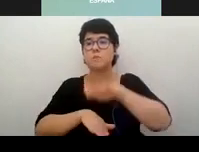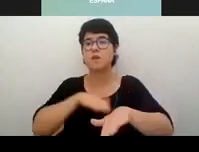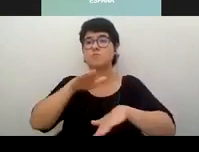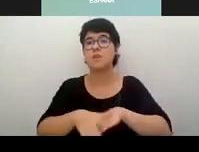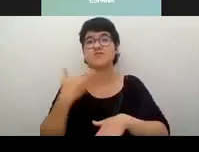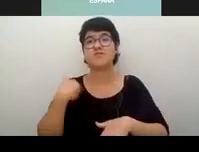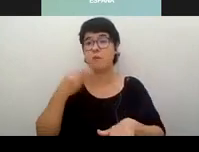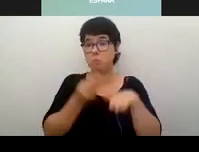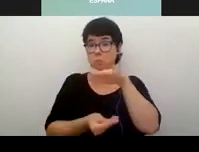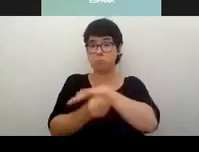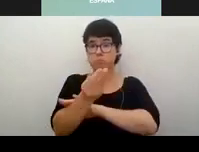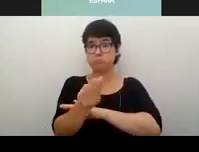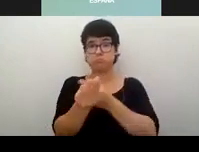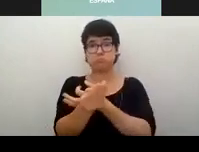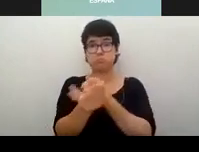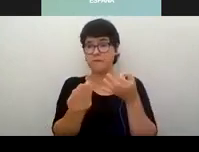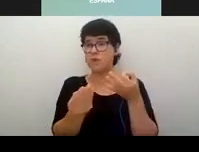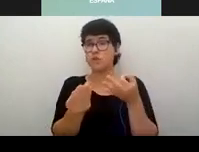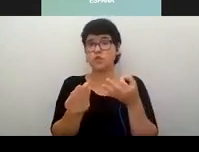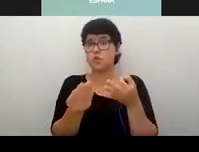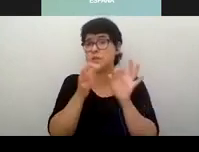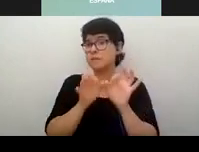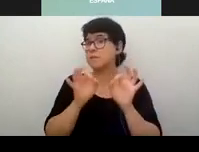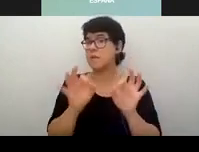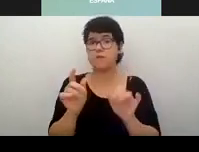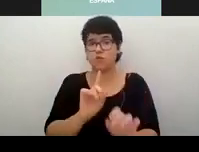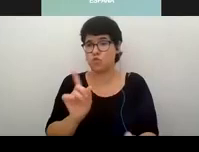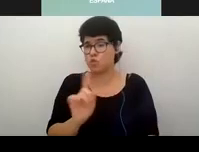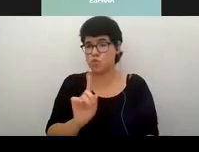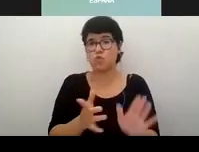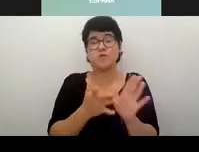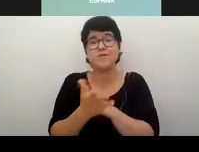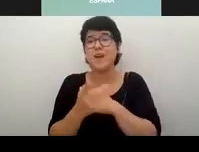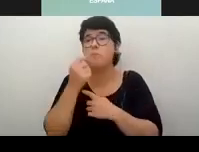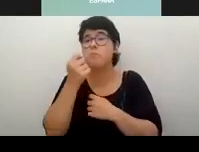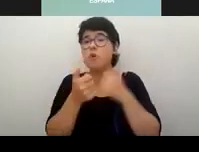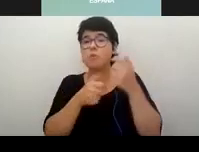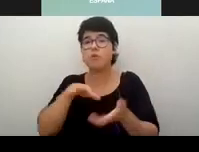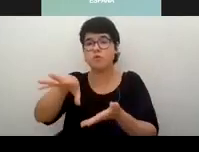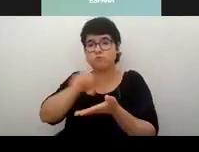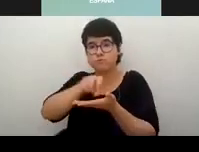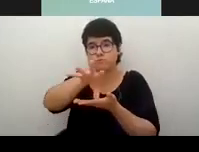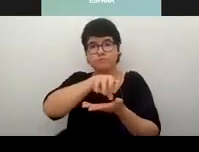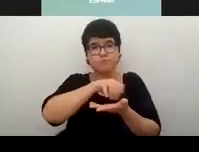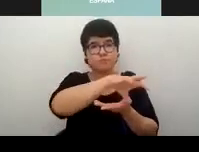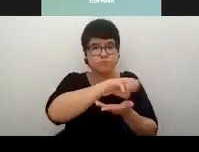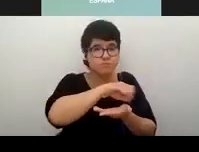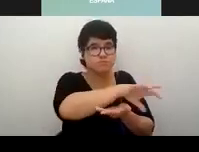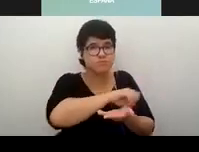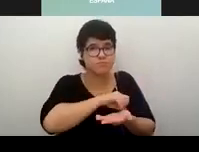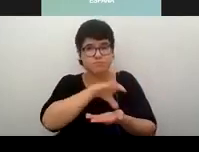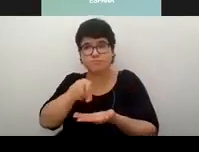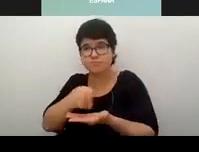microbiota concreta, la vamos adquiriendo poco a poco. La microbiota en realidad